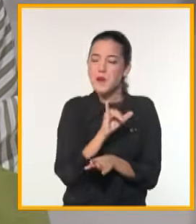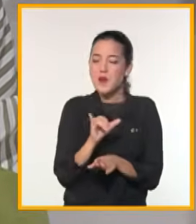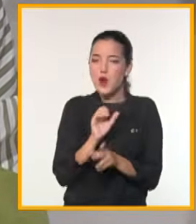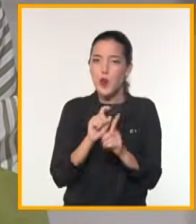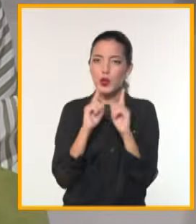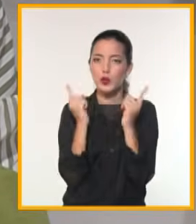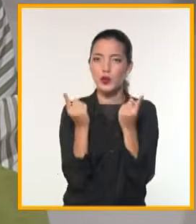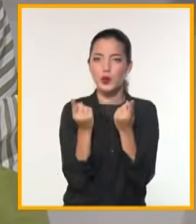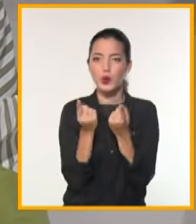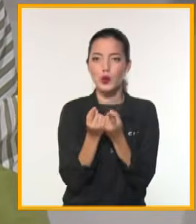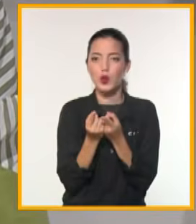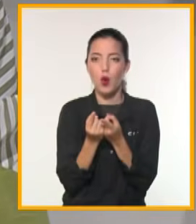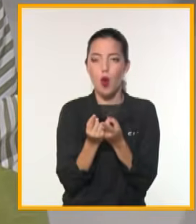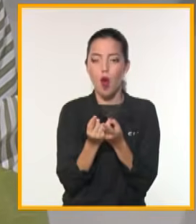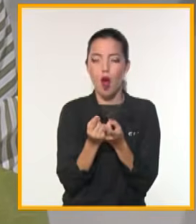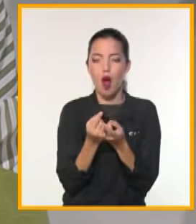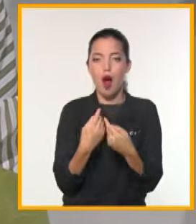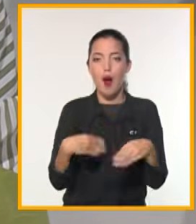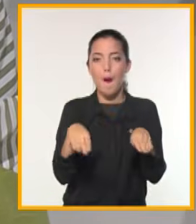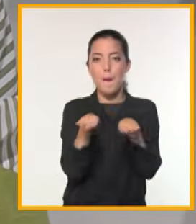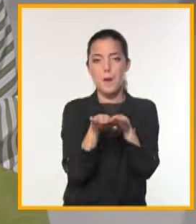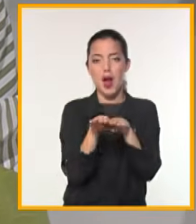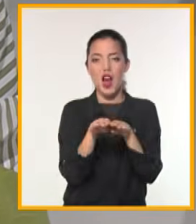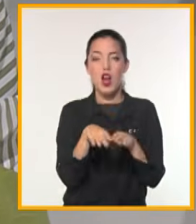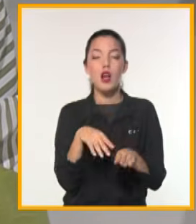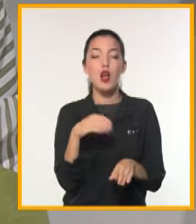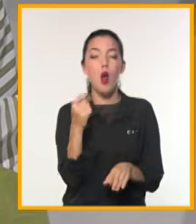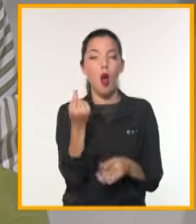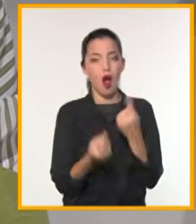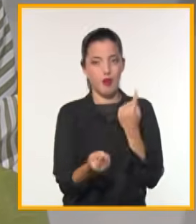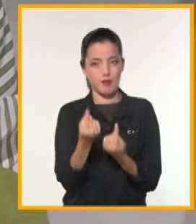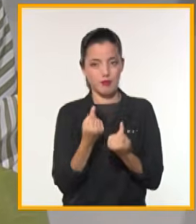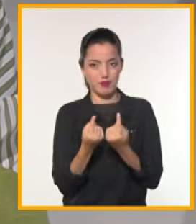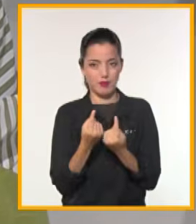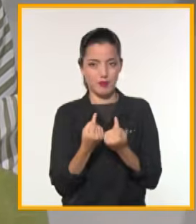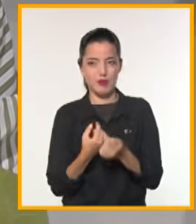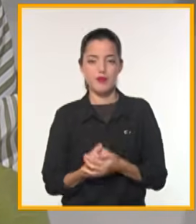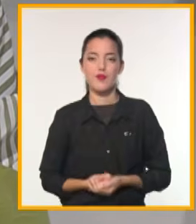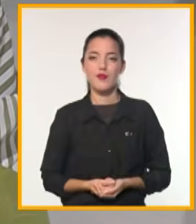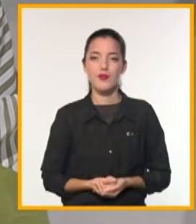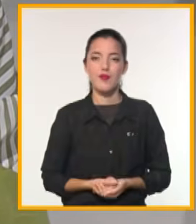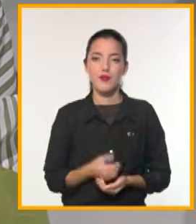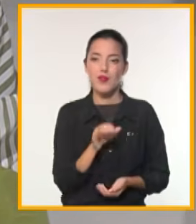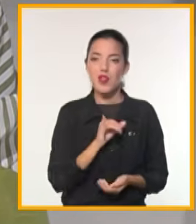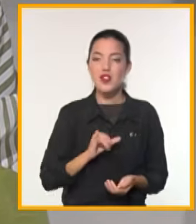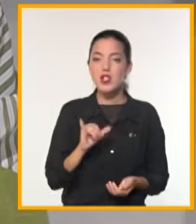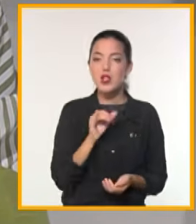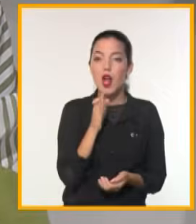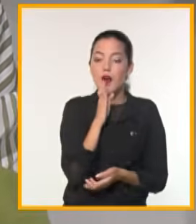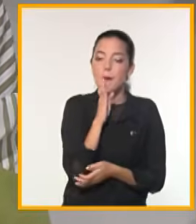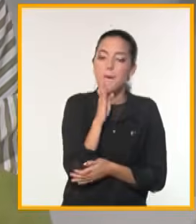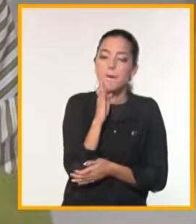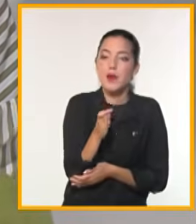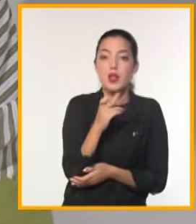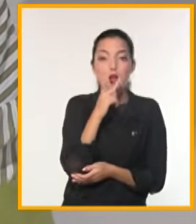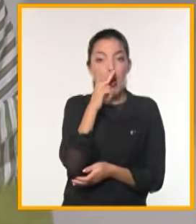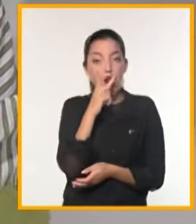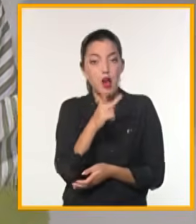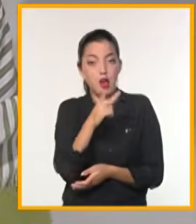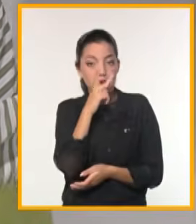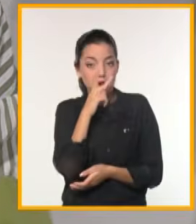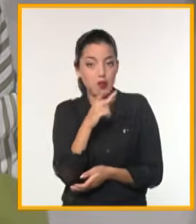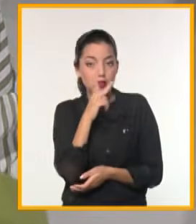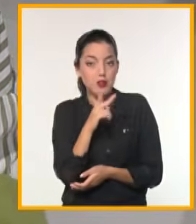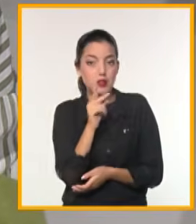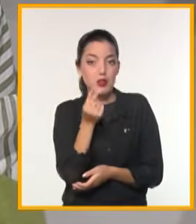especial vocación de servicio a los demás, de respeto y atención al que es paciente, al que